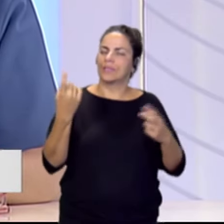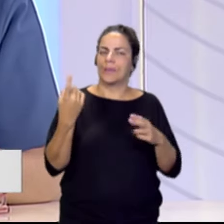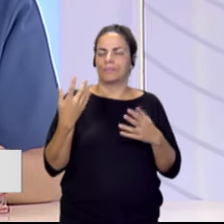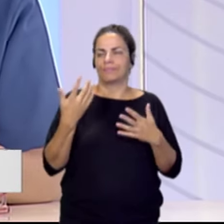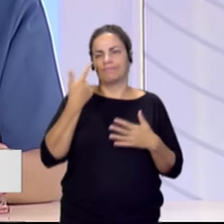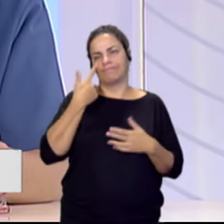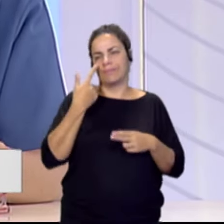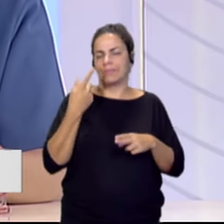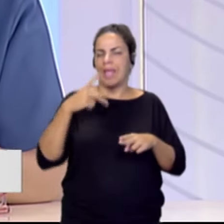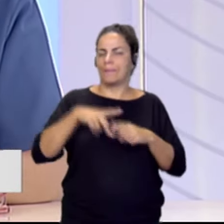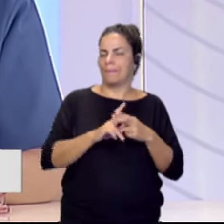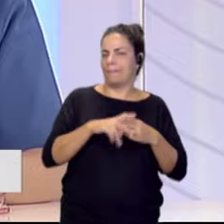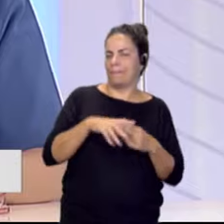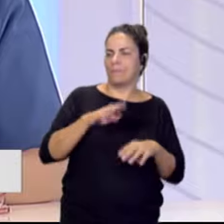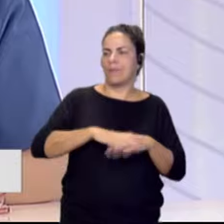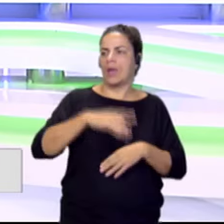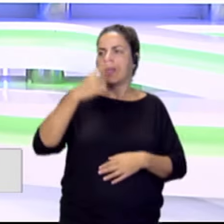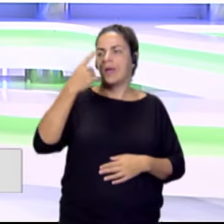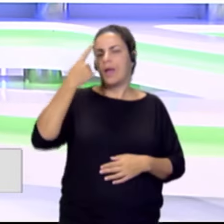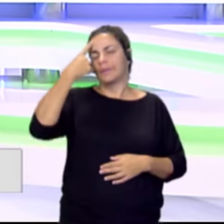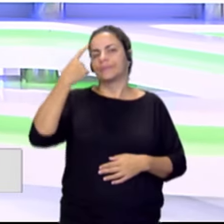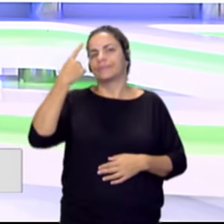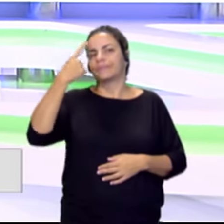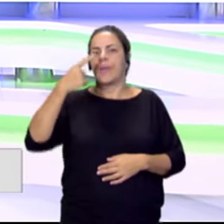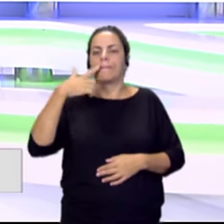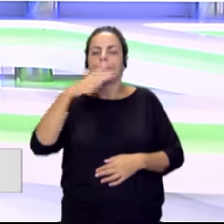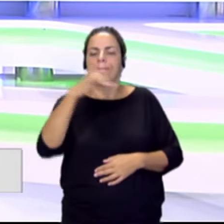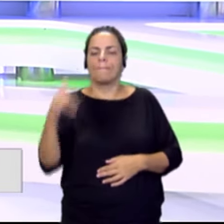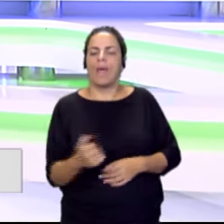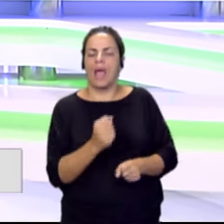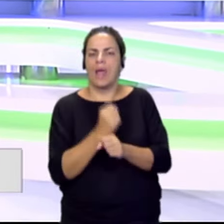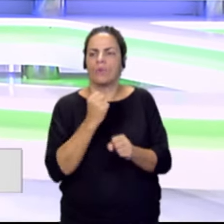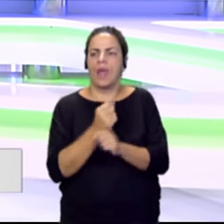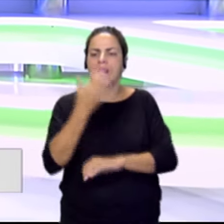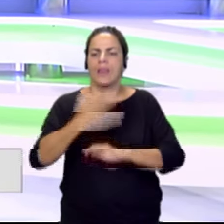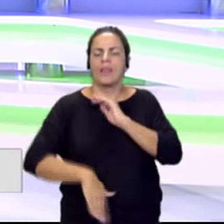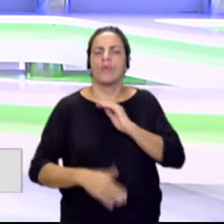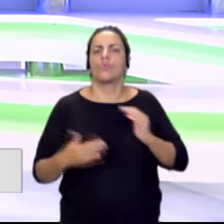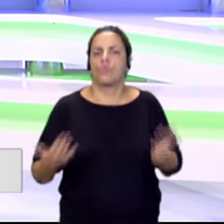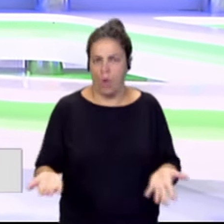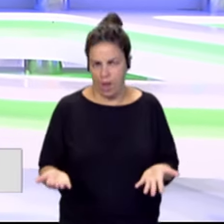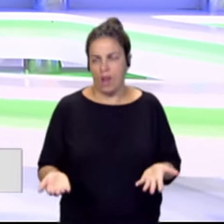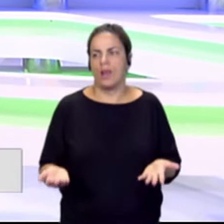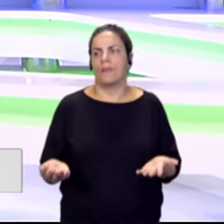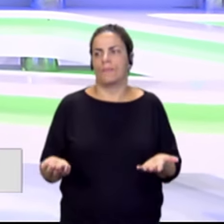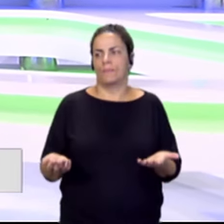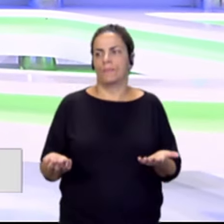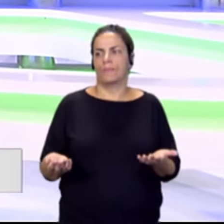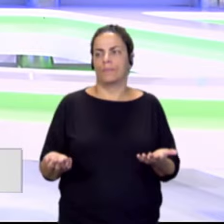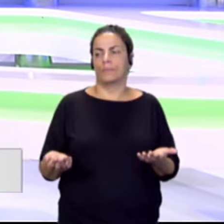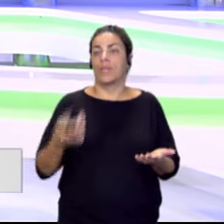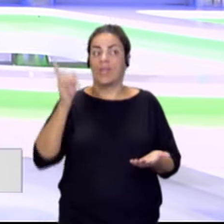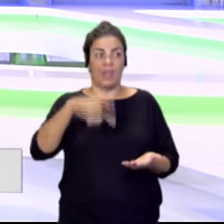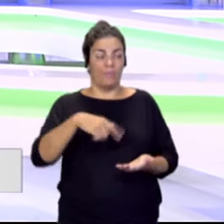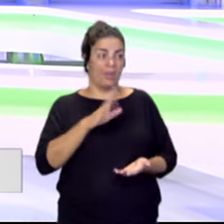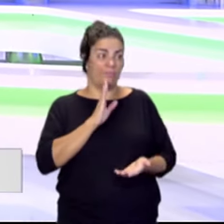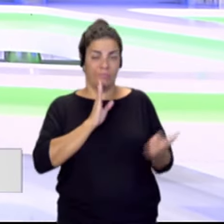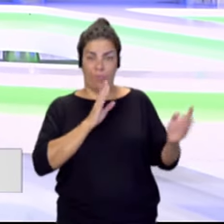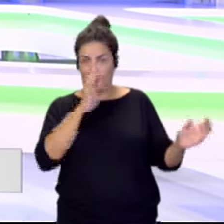realmente delimitar dónde están las bajas laborales y cómo se tienen que afrontar y sobre todo, absolutamente de acuerdo con lo que decía